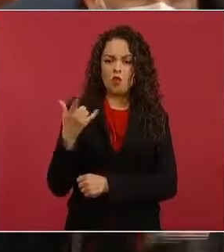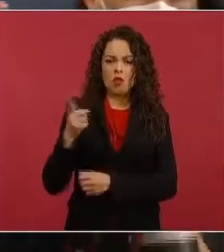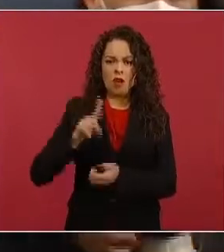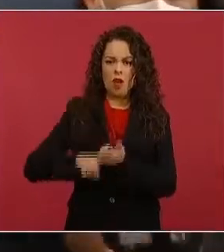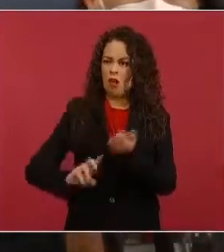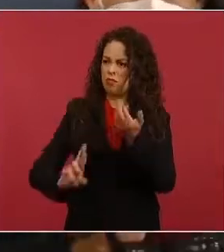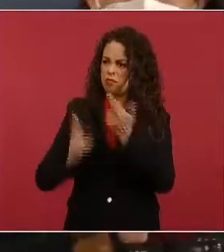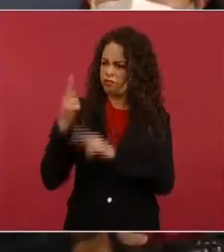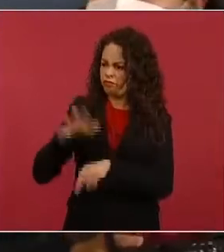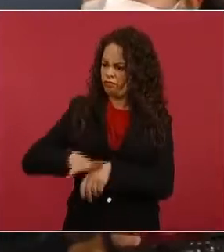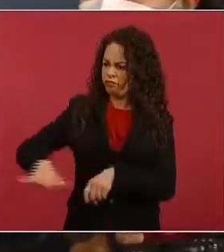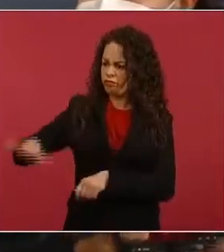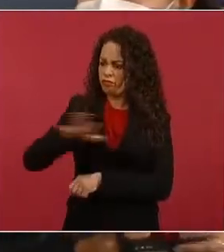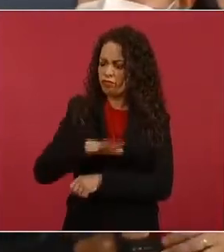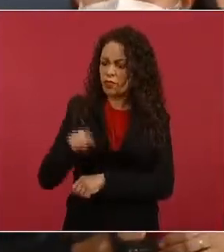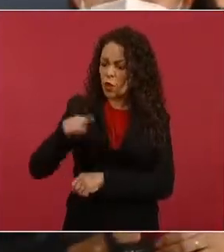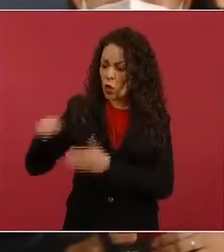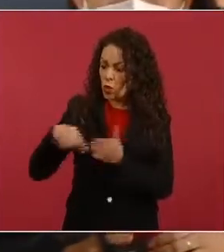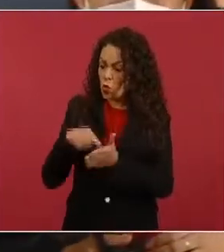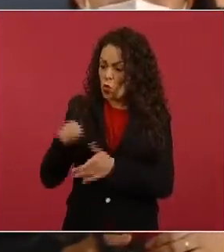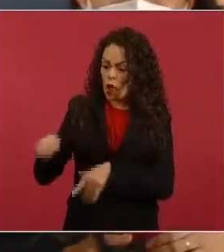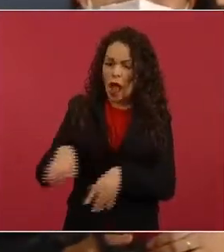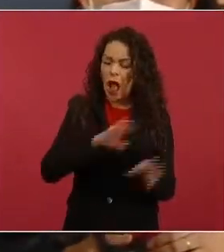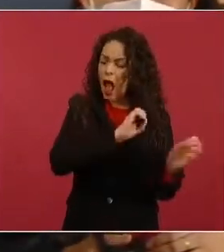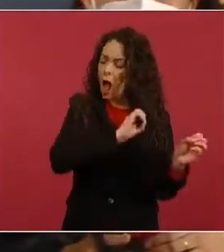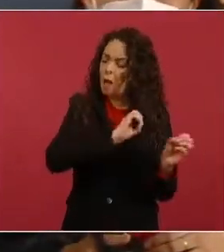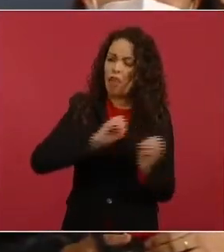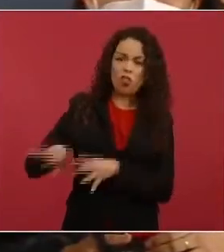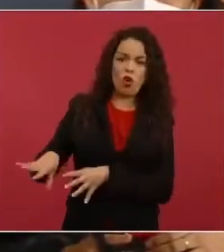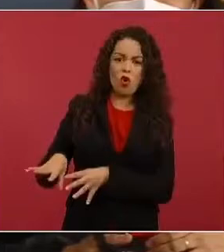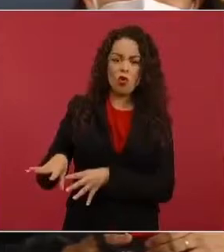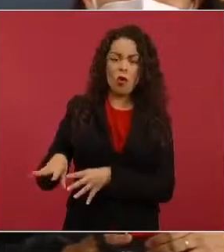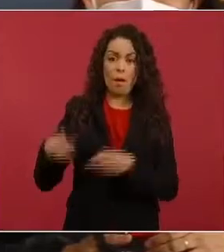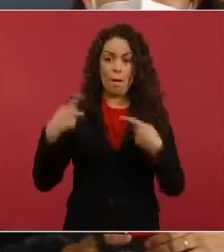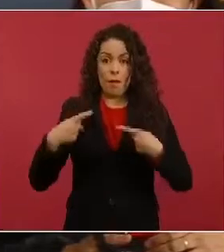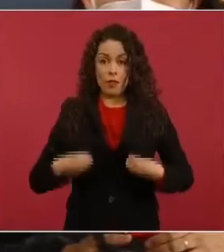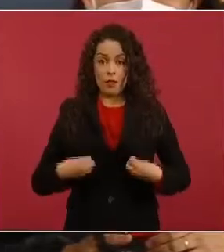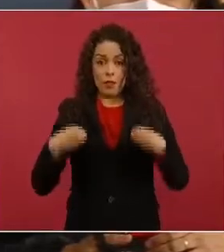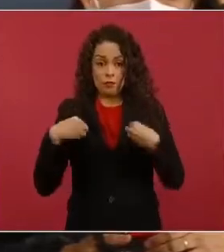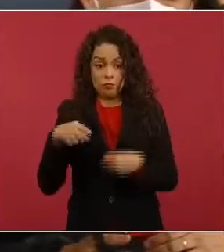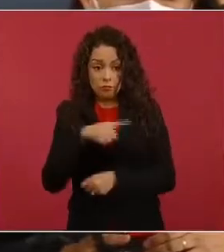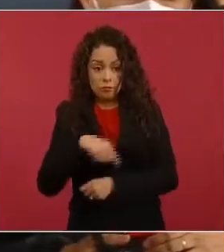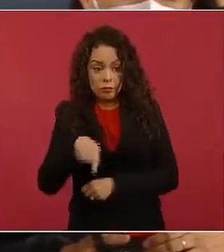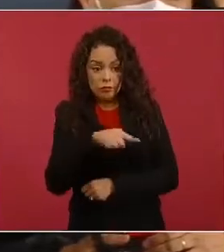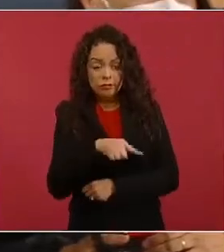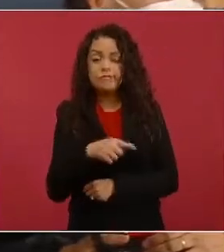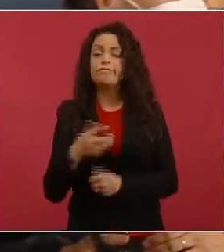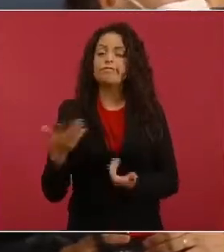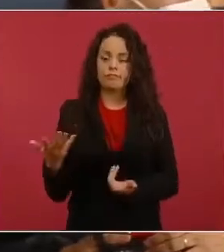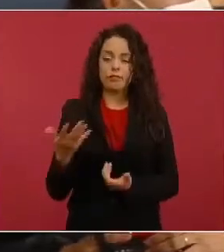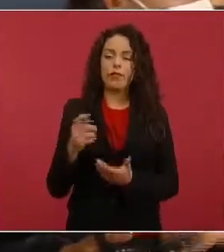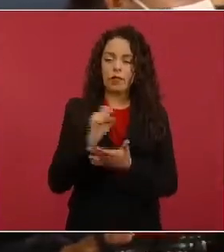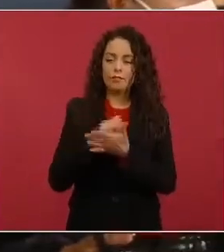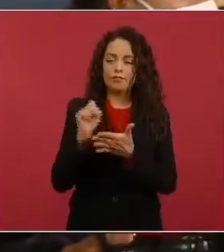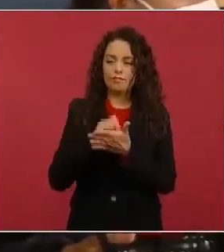zona abandonada y varios habitantes de ahí me hicieron llegar una solicitud hacia usted